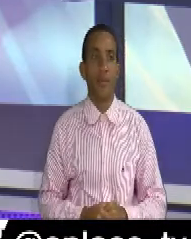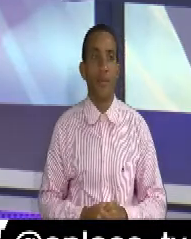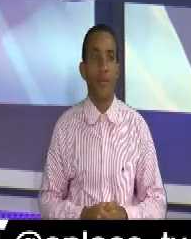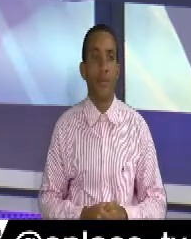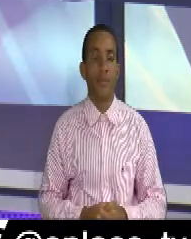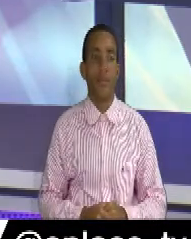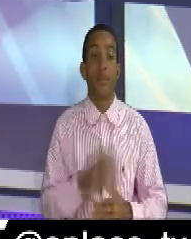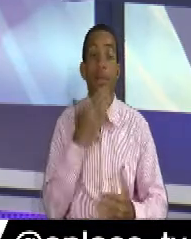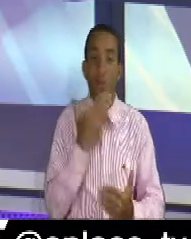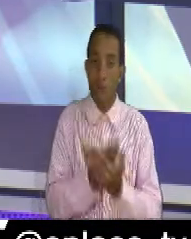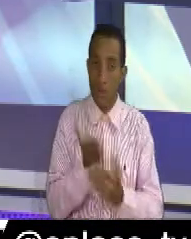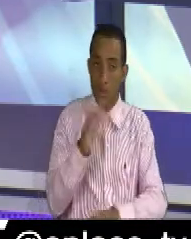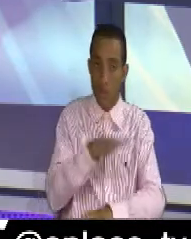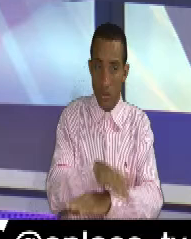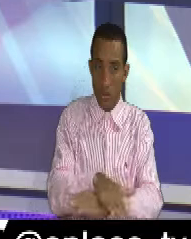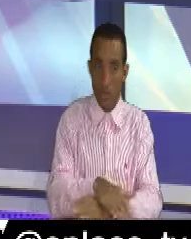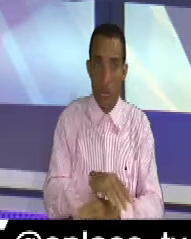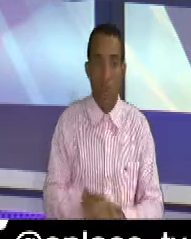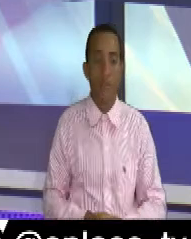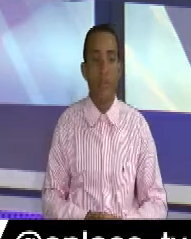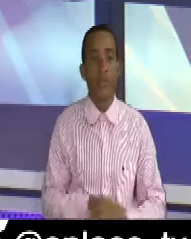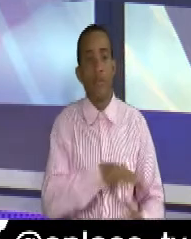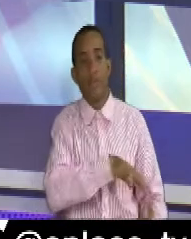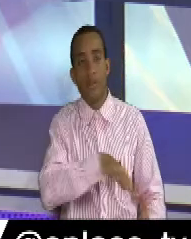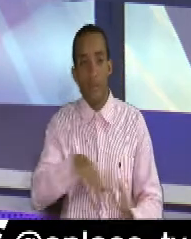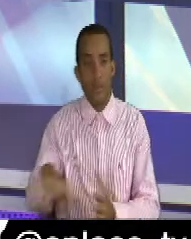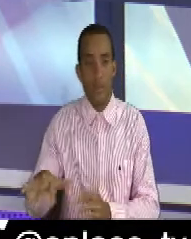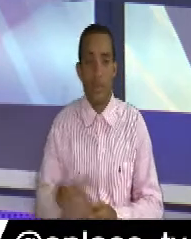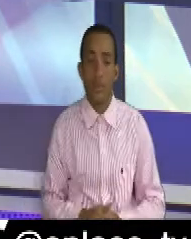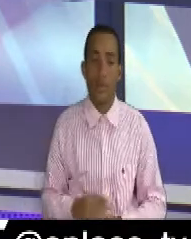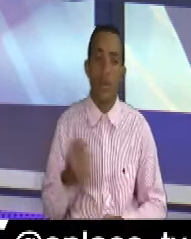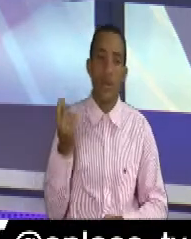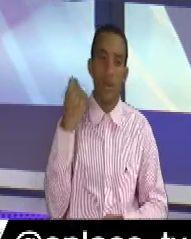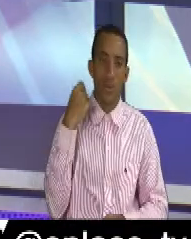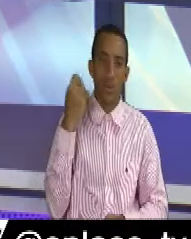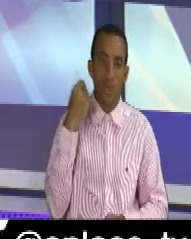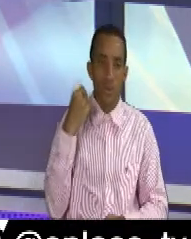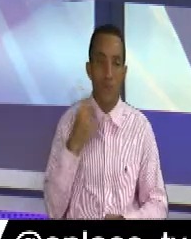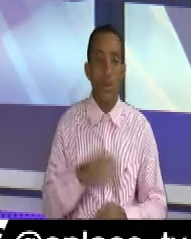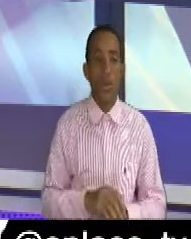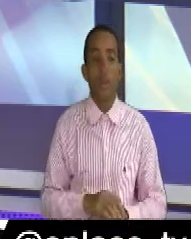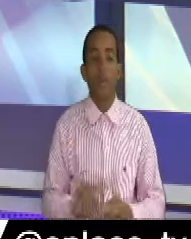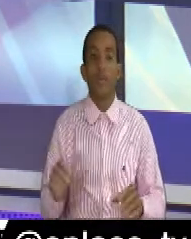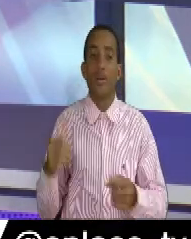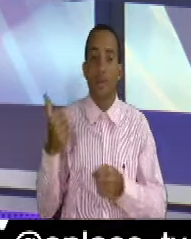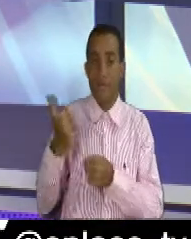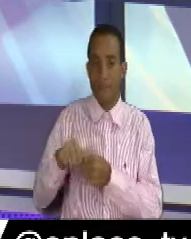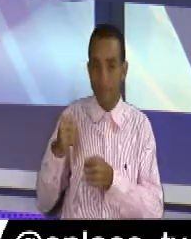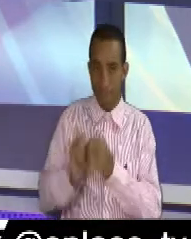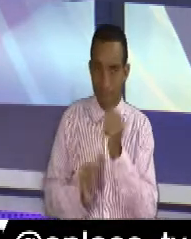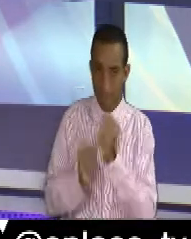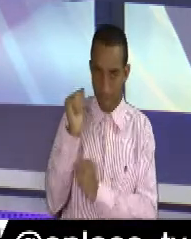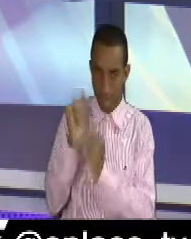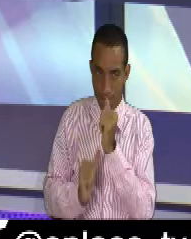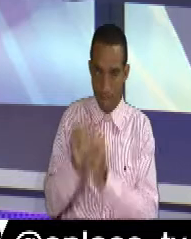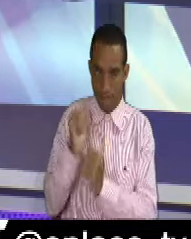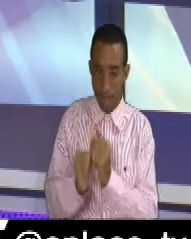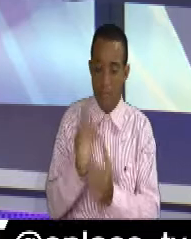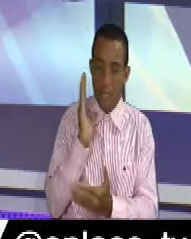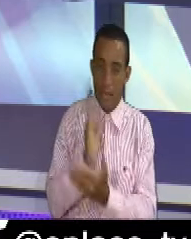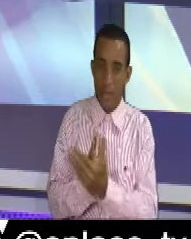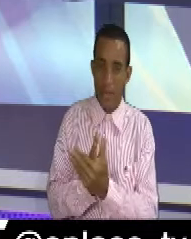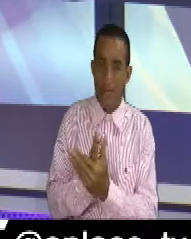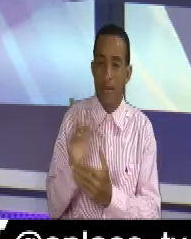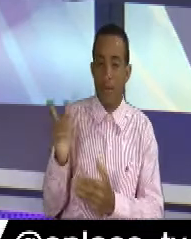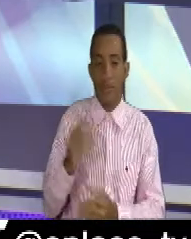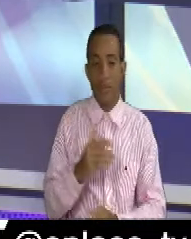Pedro, buenas tardes para usted también. Luego de las emergencias registradas en los últimos días en la refinería de Barranca Bermeja, el gerente de ese complejo